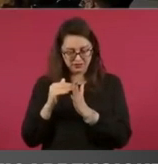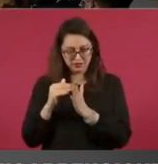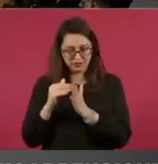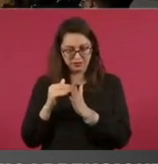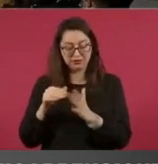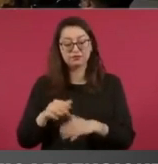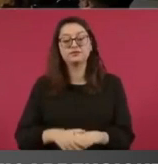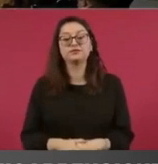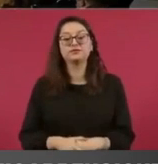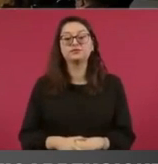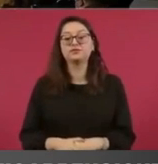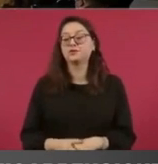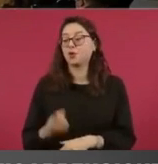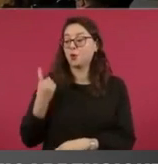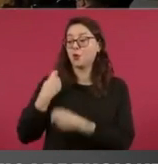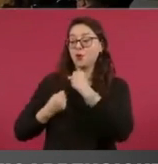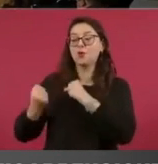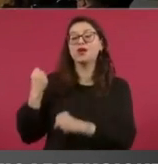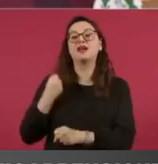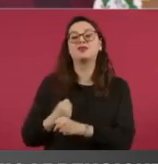El año pasado cerramos